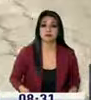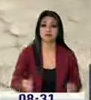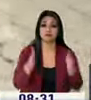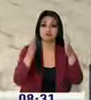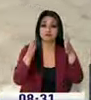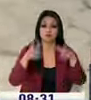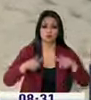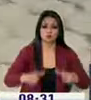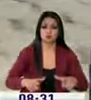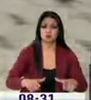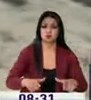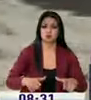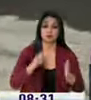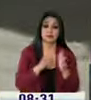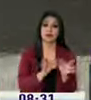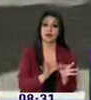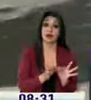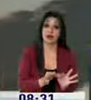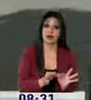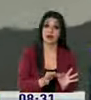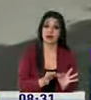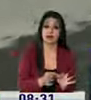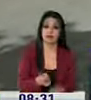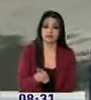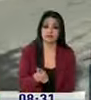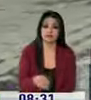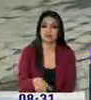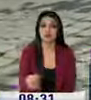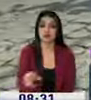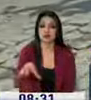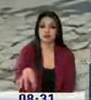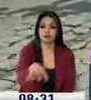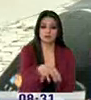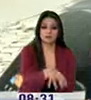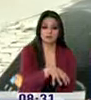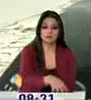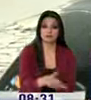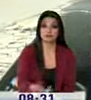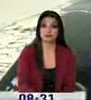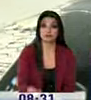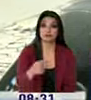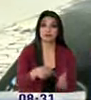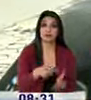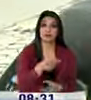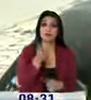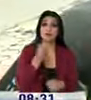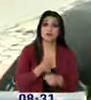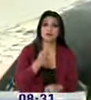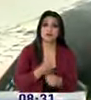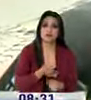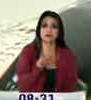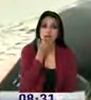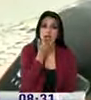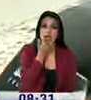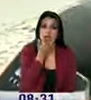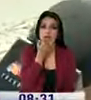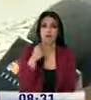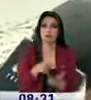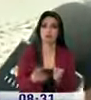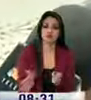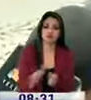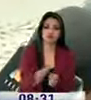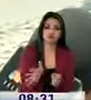calle. Y es que si arreglan una fuga, al poco tiempo aparecen dos más. Estaba mal hecho un trabajo aquí porque solo